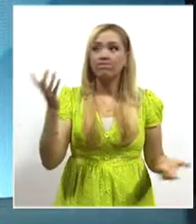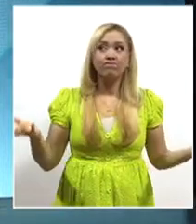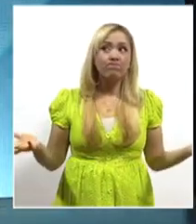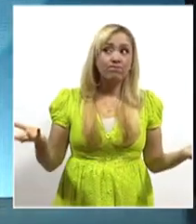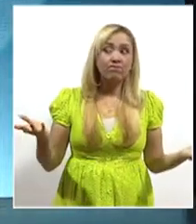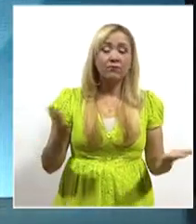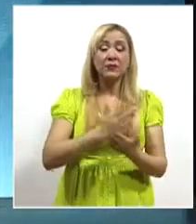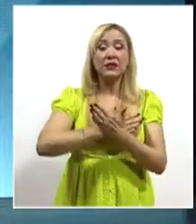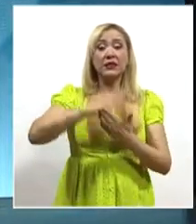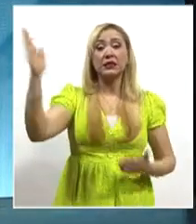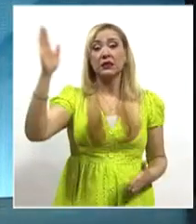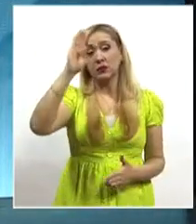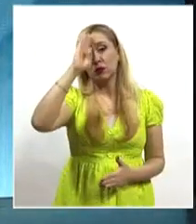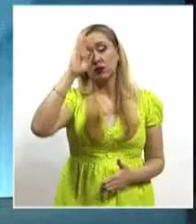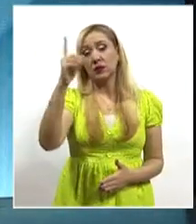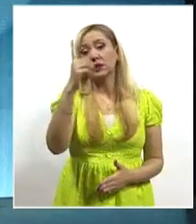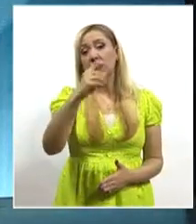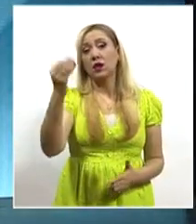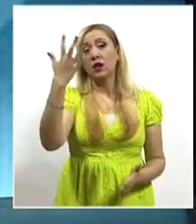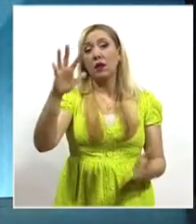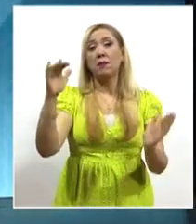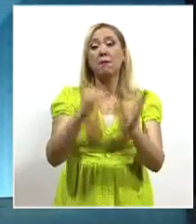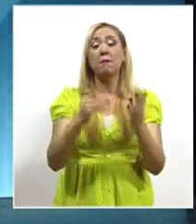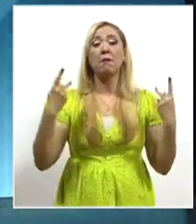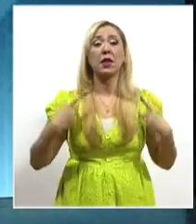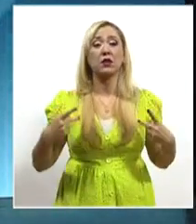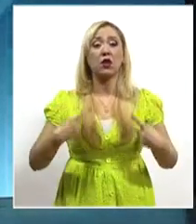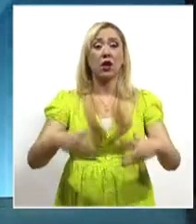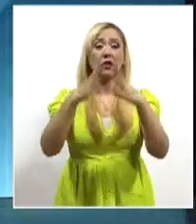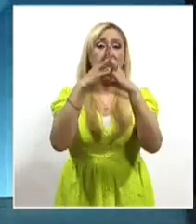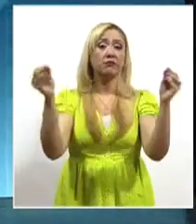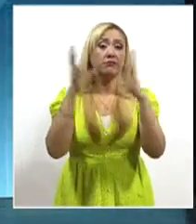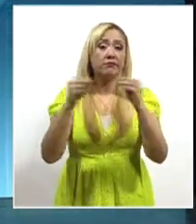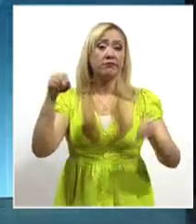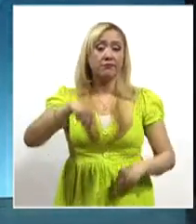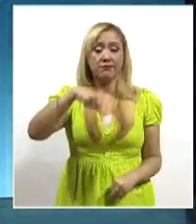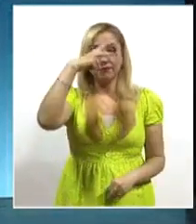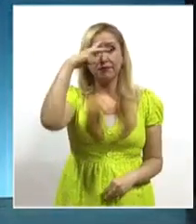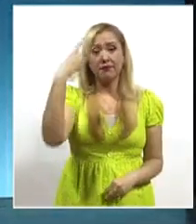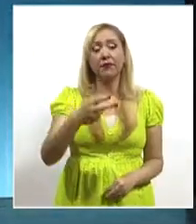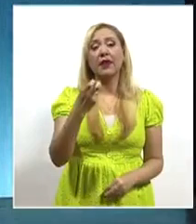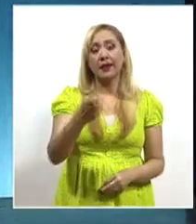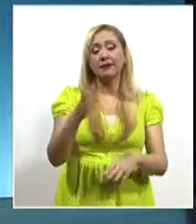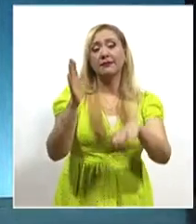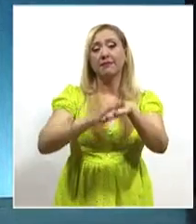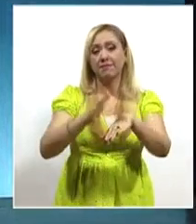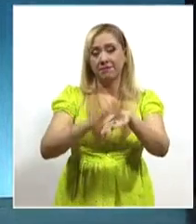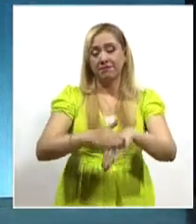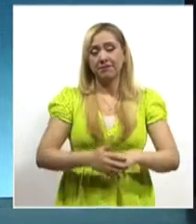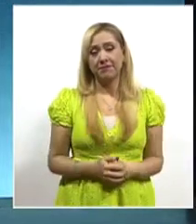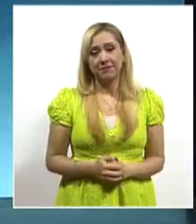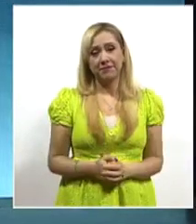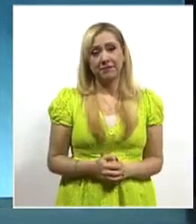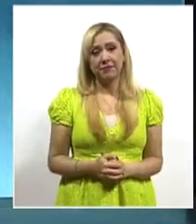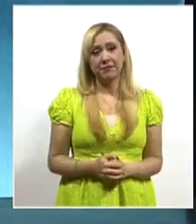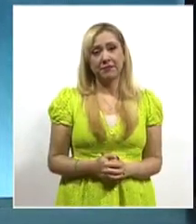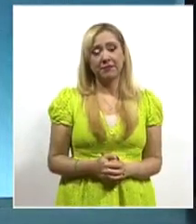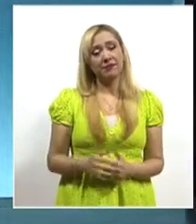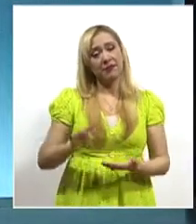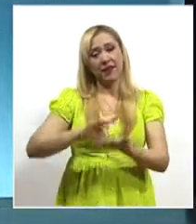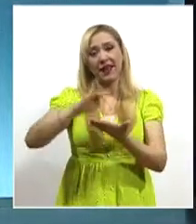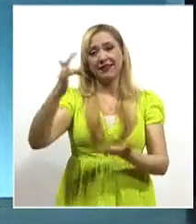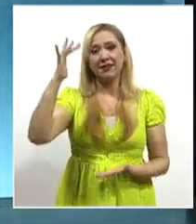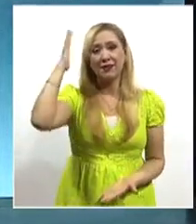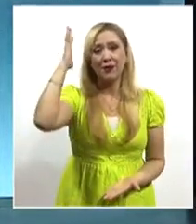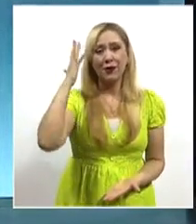ya rebasan las más de 110,000 personas desaparecidas en nuestro país. Es la información que tenemos al momento. Muchas